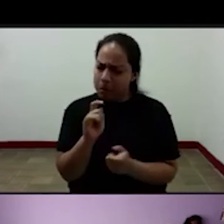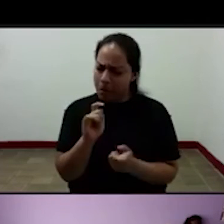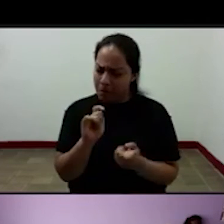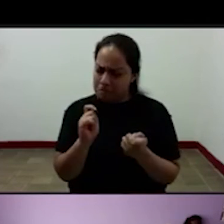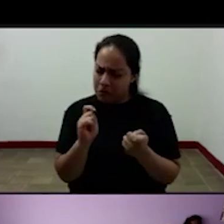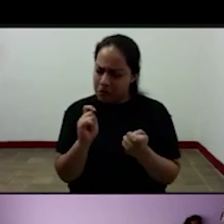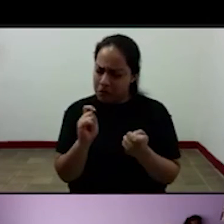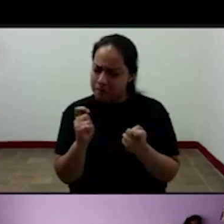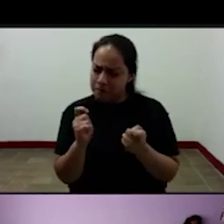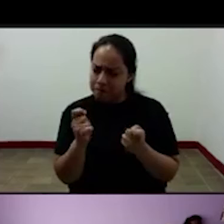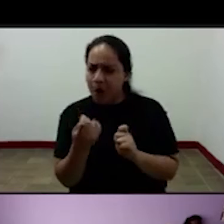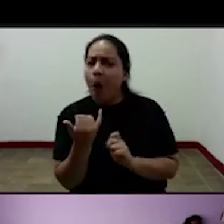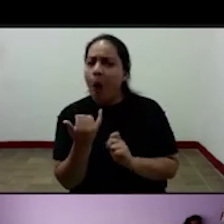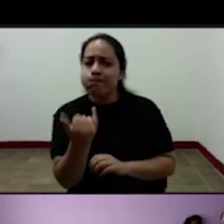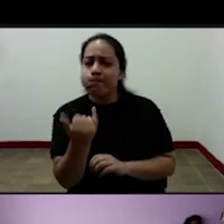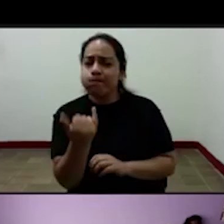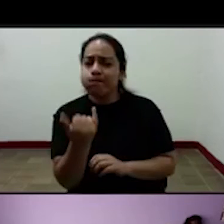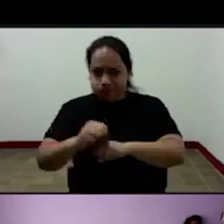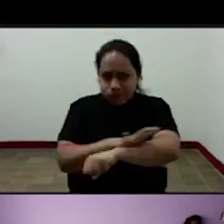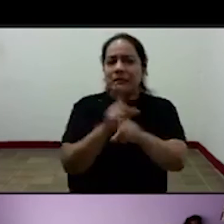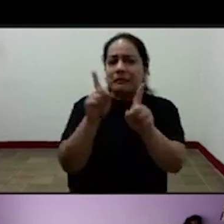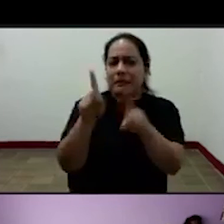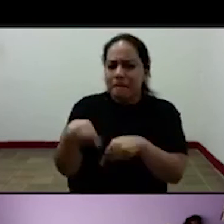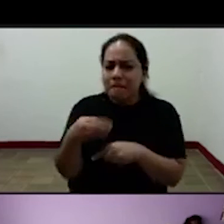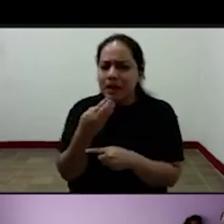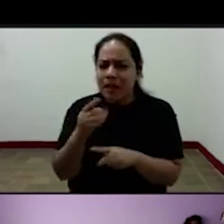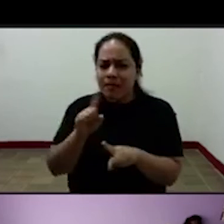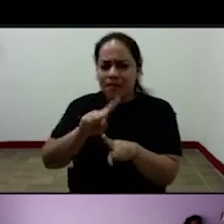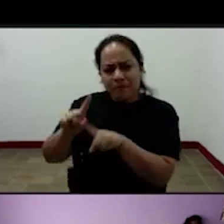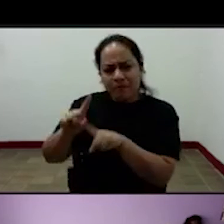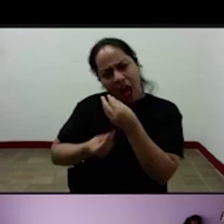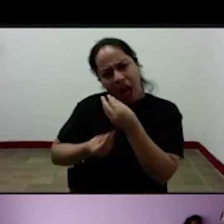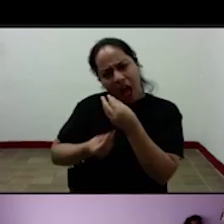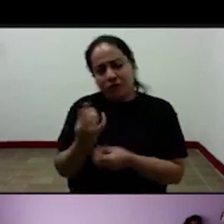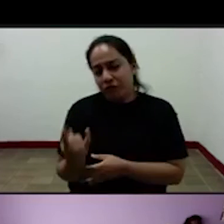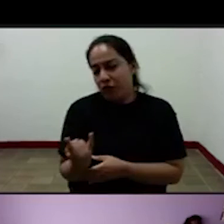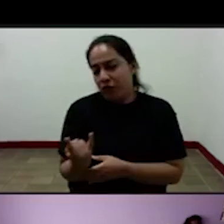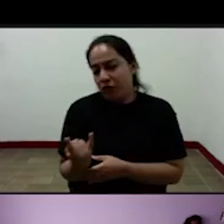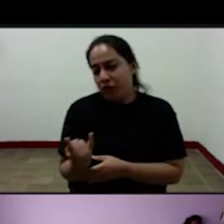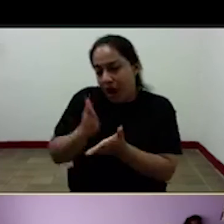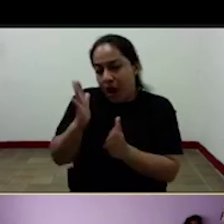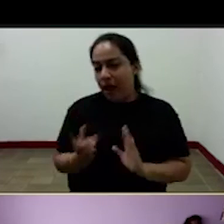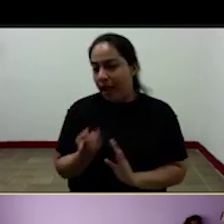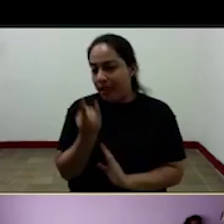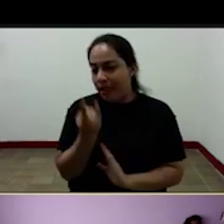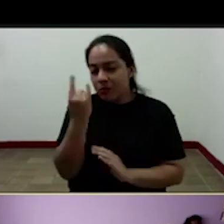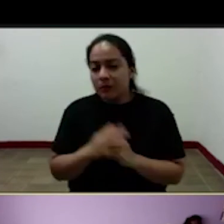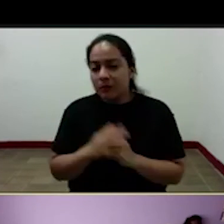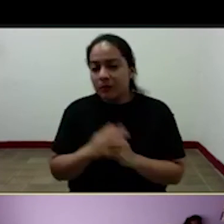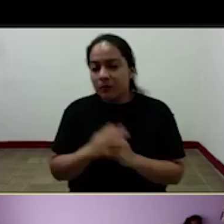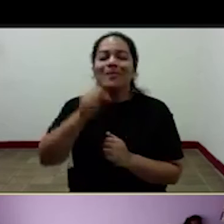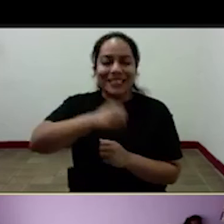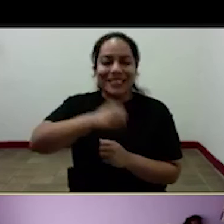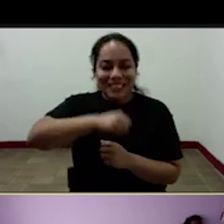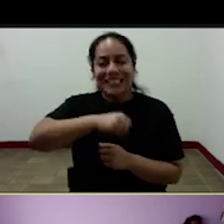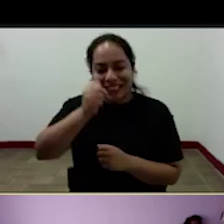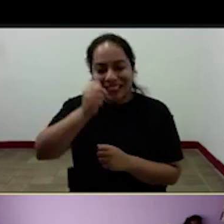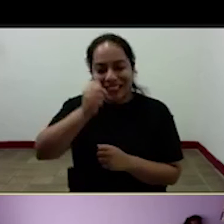sensorialmente, afectivamente, y producirán algo. Claro que sí.